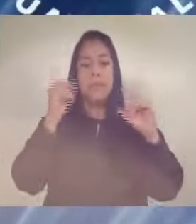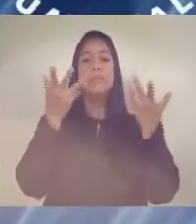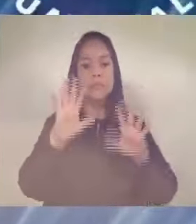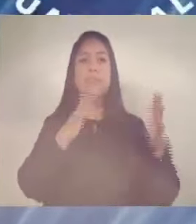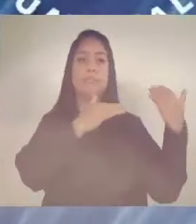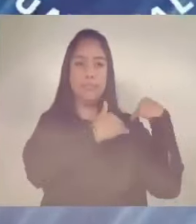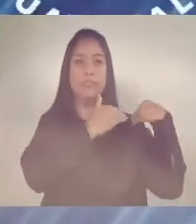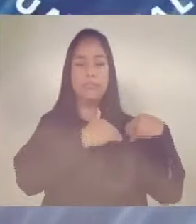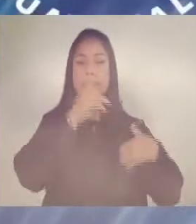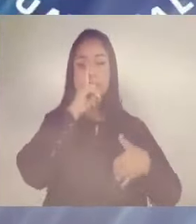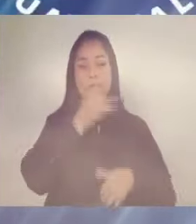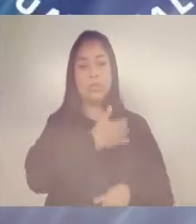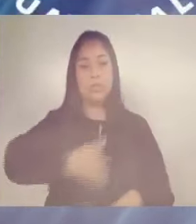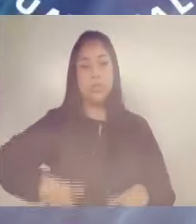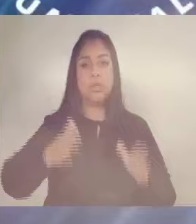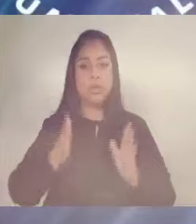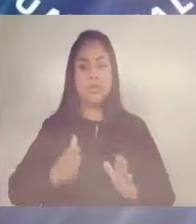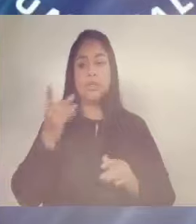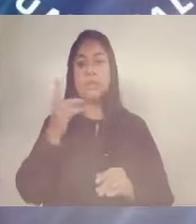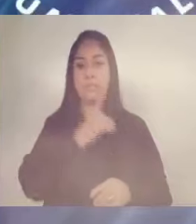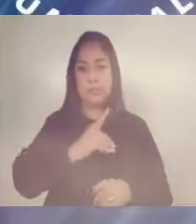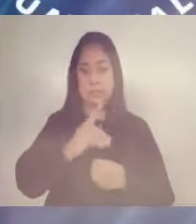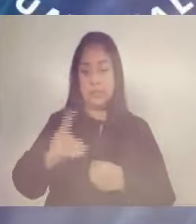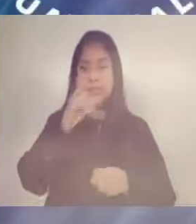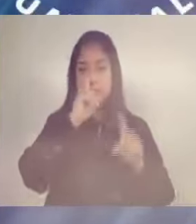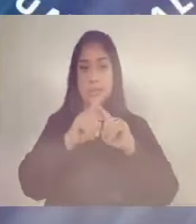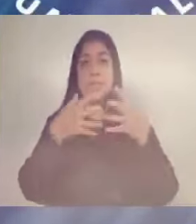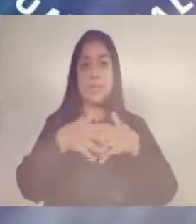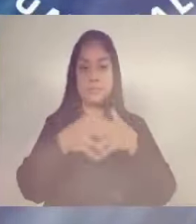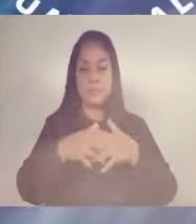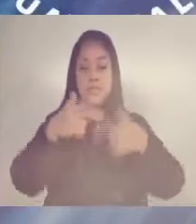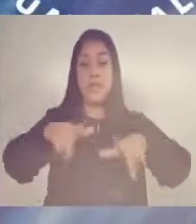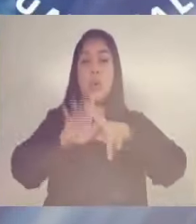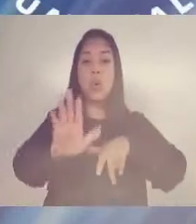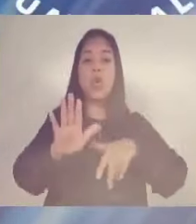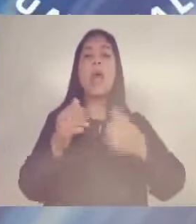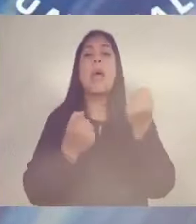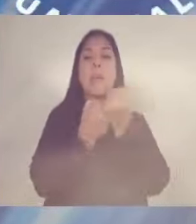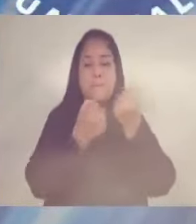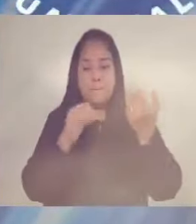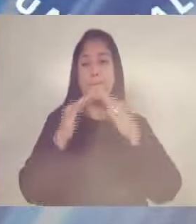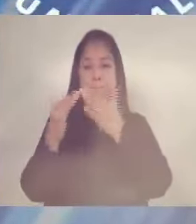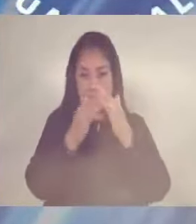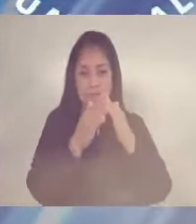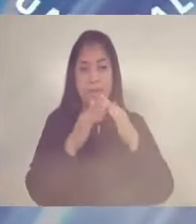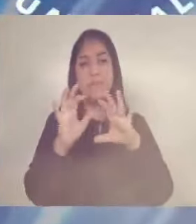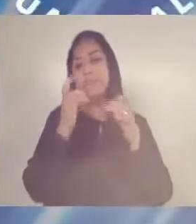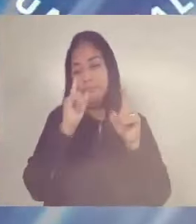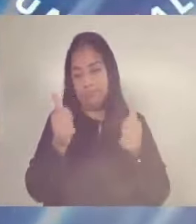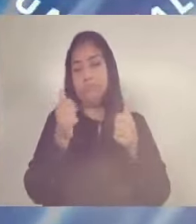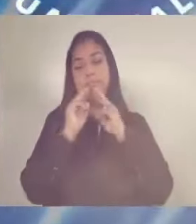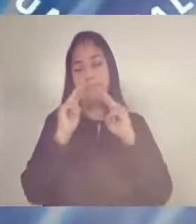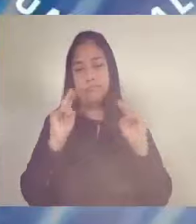de la gobernación departamental y de las empresas locales también de apoyar a esta comunidad. Así que ahí tenemos, digamos que buenas